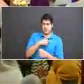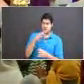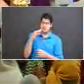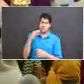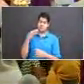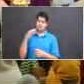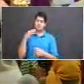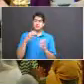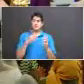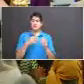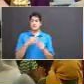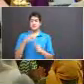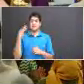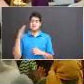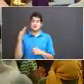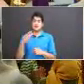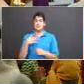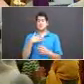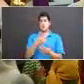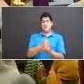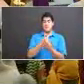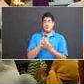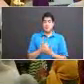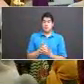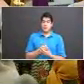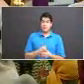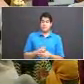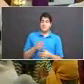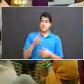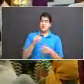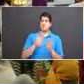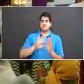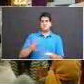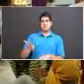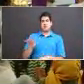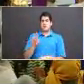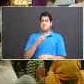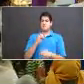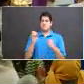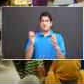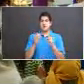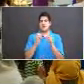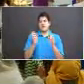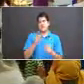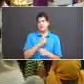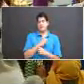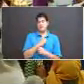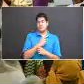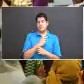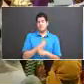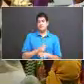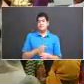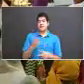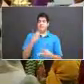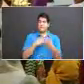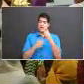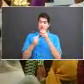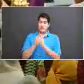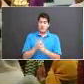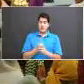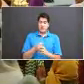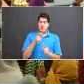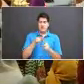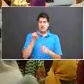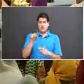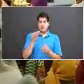tan amables, que no me dejen a nadie aquí solito, que puedan venir y orar por los que lo están